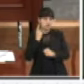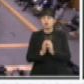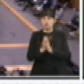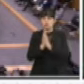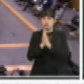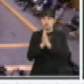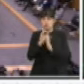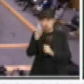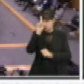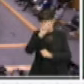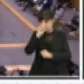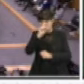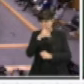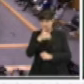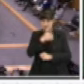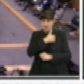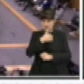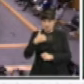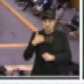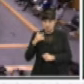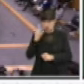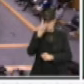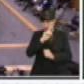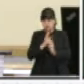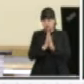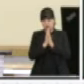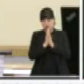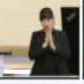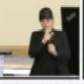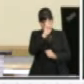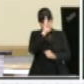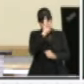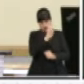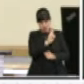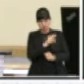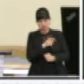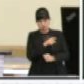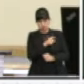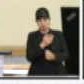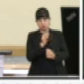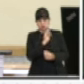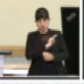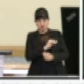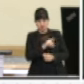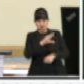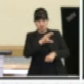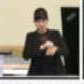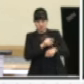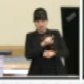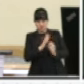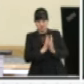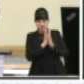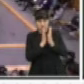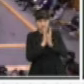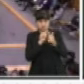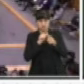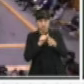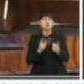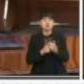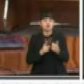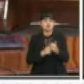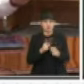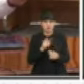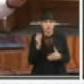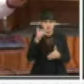y que hubiera respeto a la mesa del Consejo general y en efecto el debate subió de tono porque bueno justamente